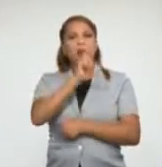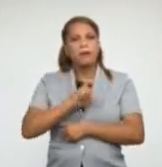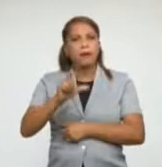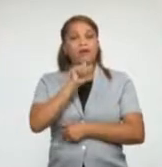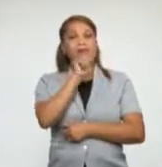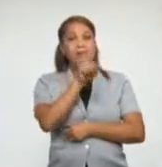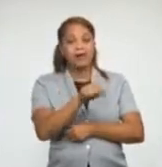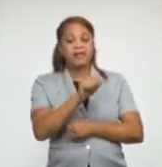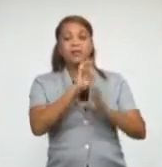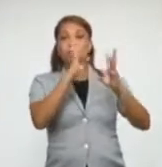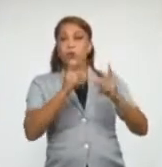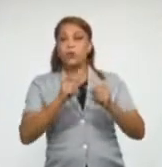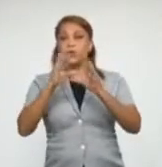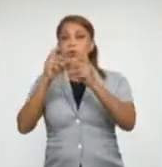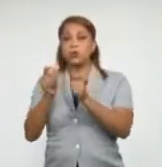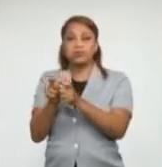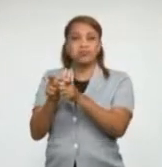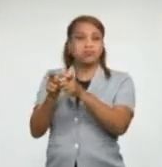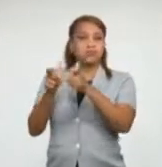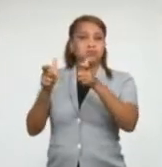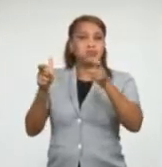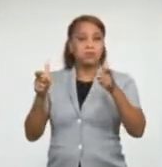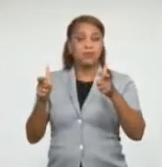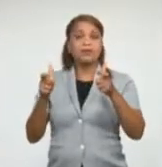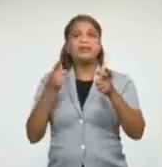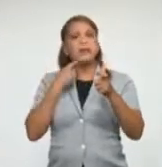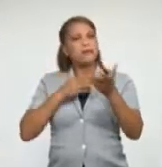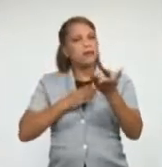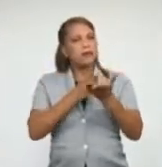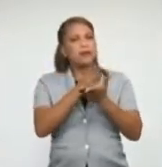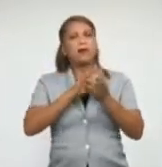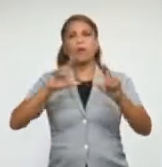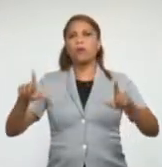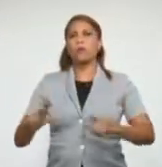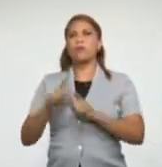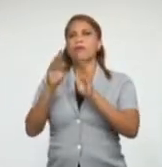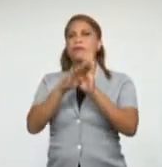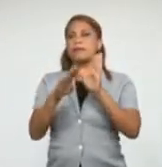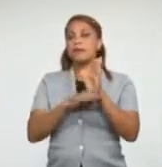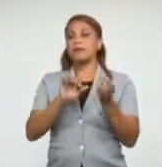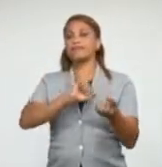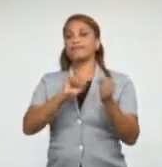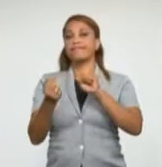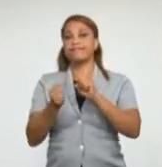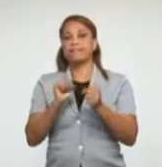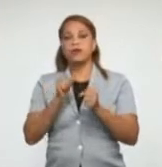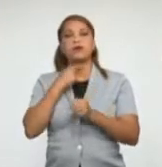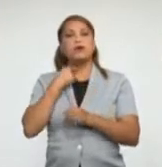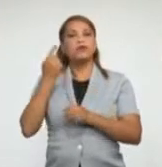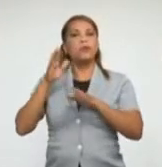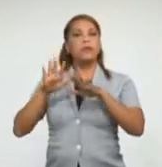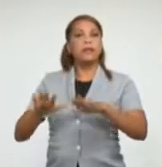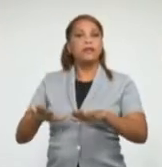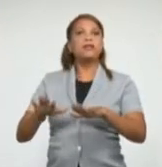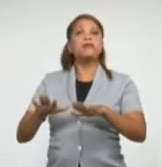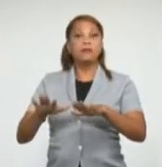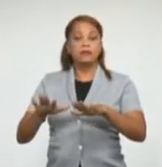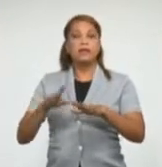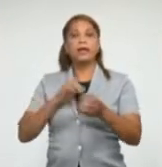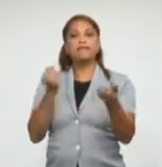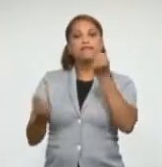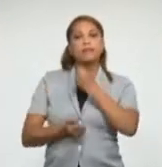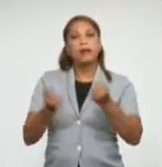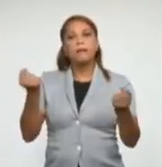de casos positivos de la COVID-19, se mantienen las medidas de mayor rigor. Está suspendido el transporte público de pasajeros, se